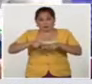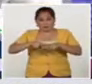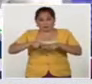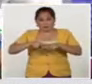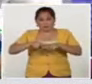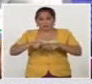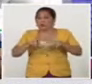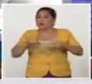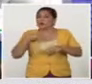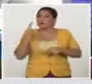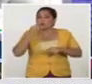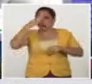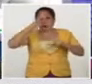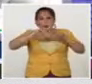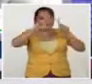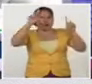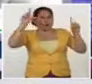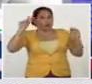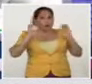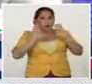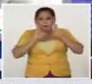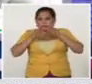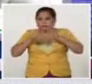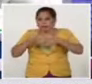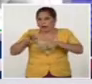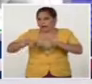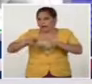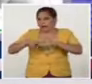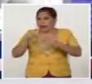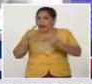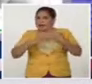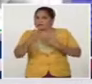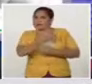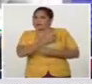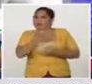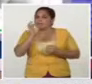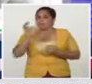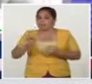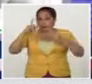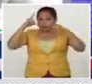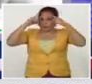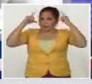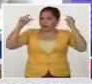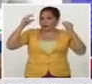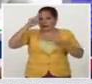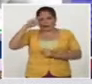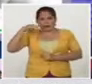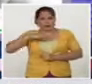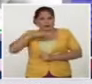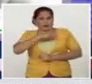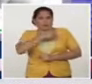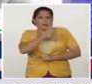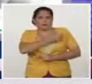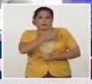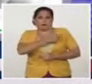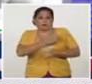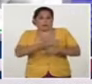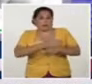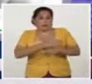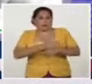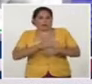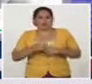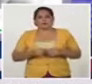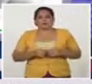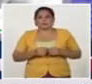el país se ha estado volcando también, sobre todo en el caso del personal de la salud que ha estado siendo vacunado con el